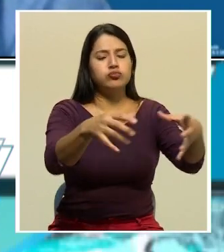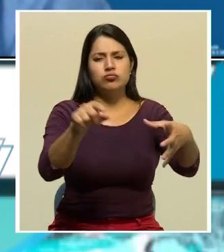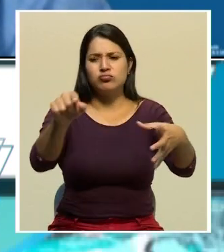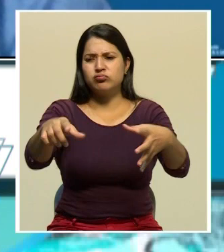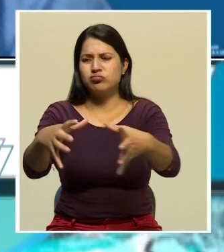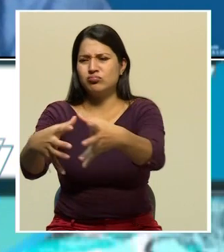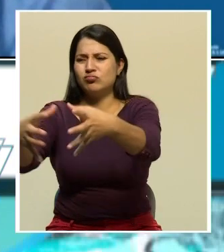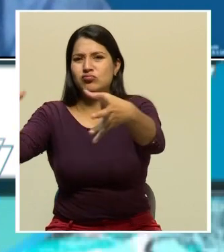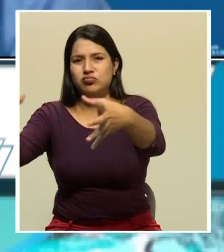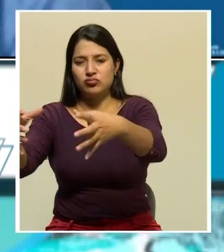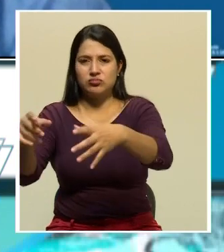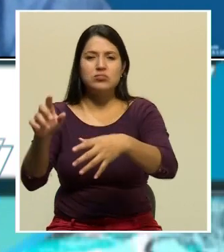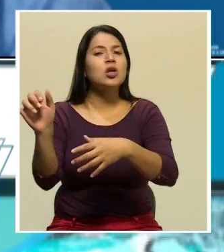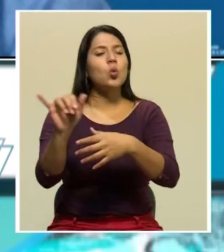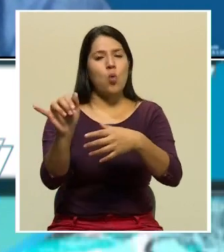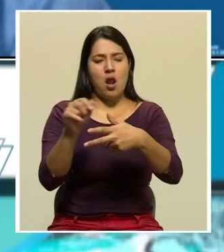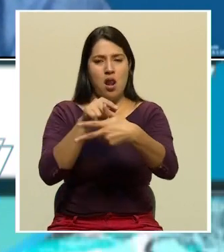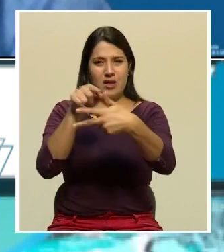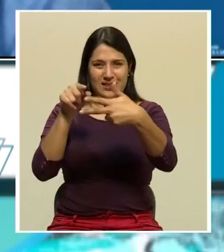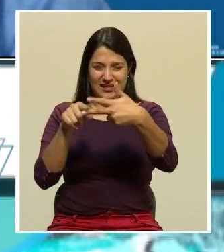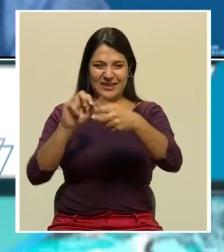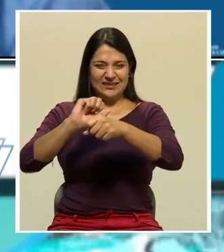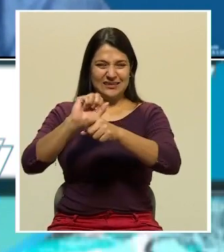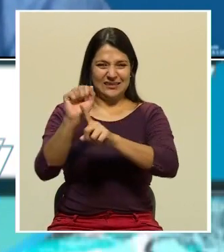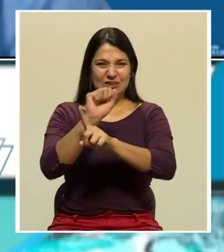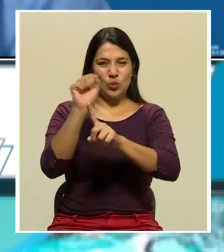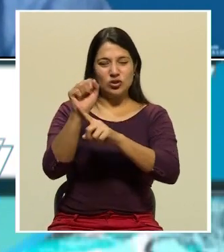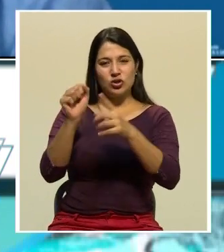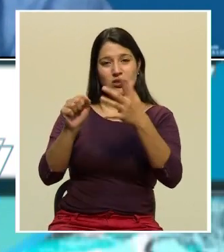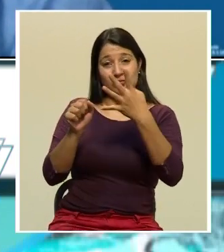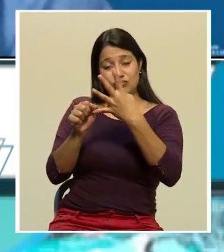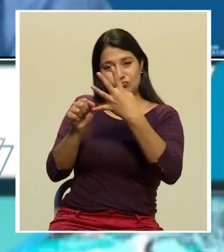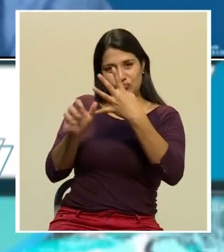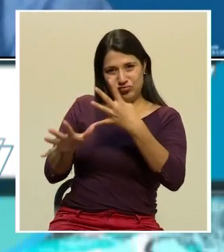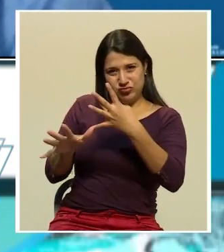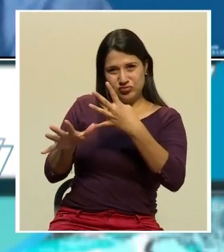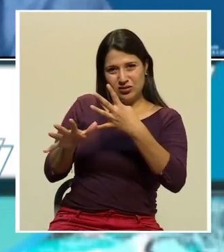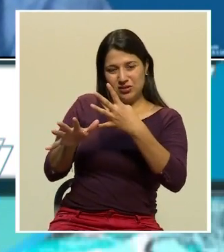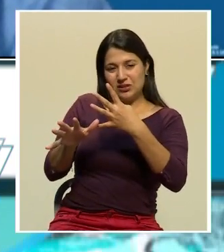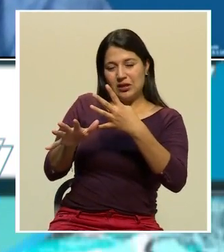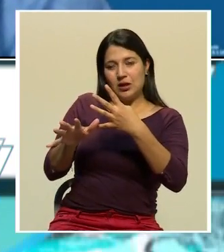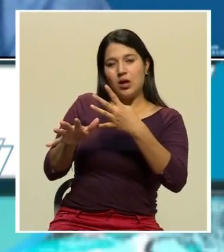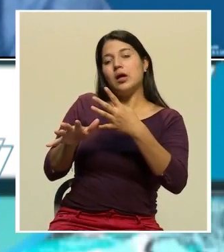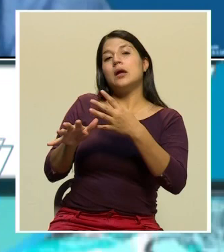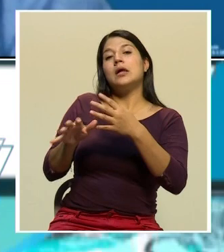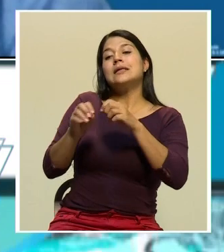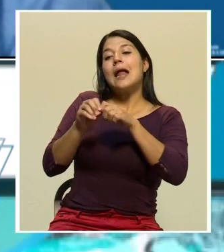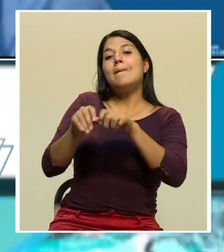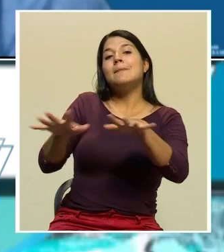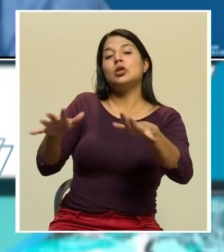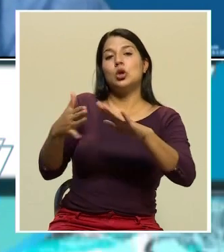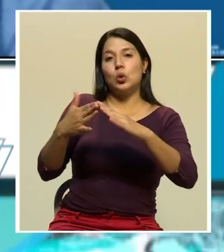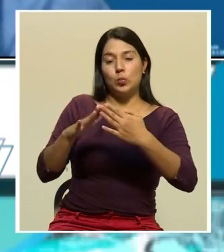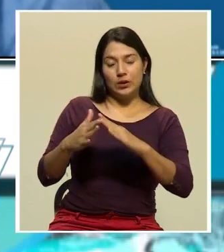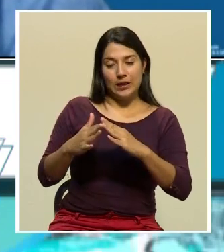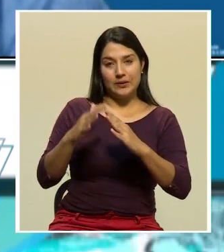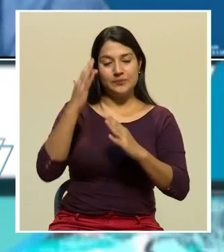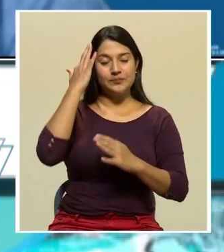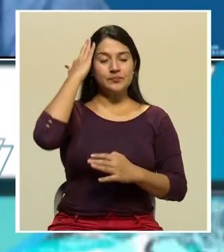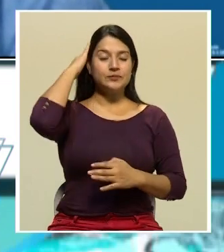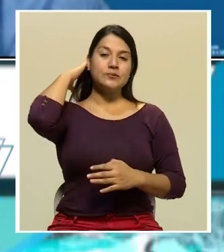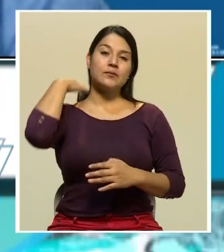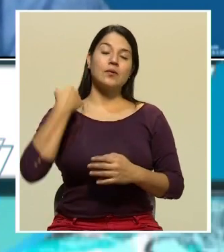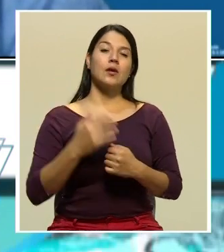anunciado que solamente la gran área metropolitana es la que está en estos momentos presentando una transmisión comunitaria.